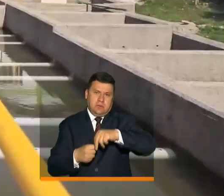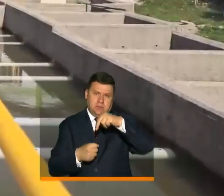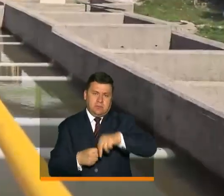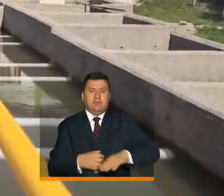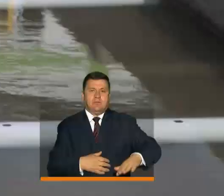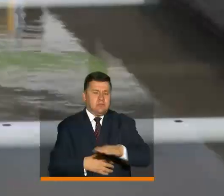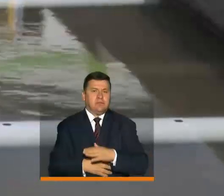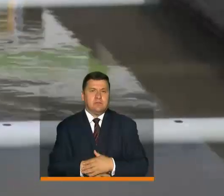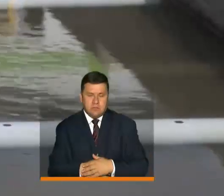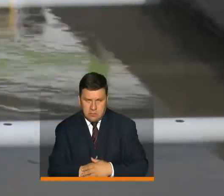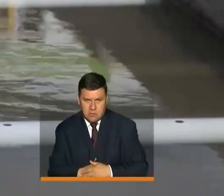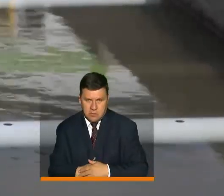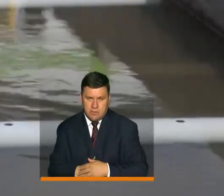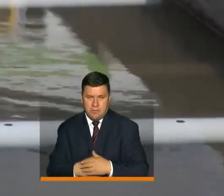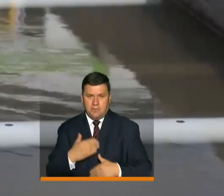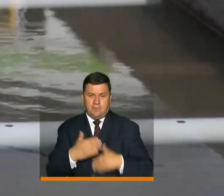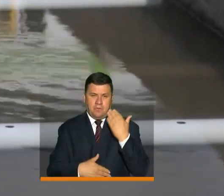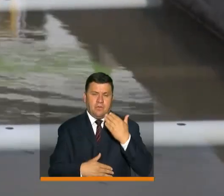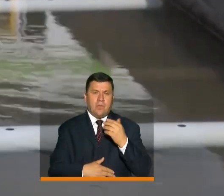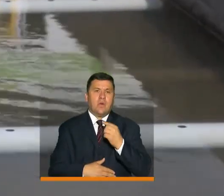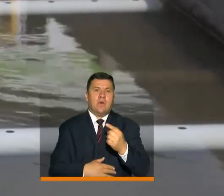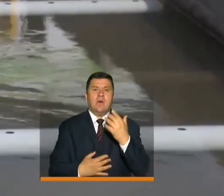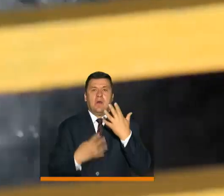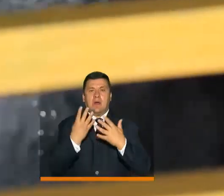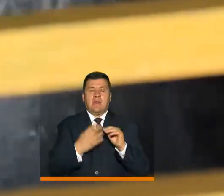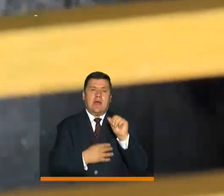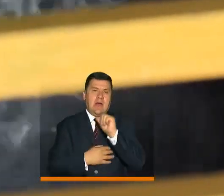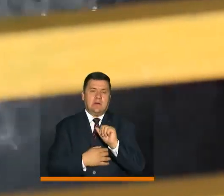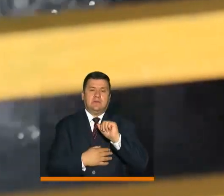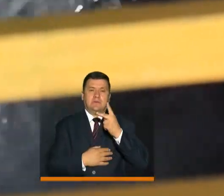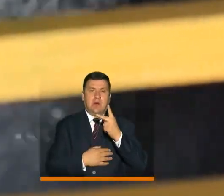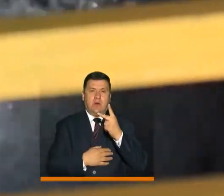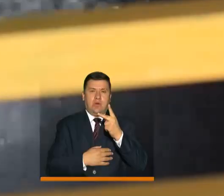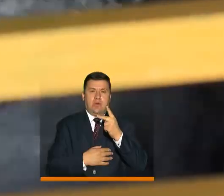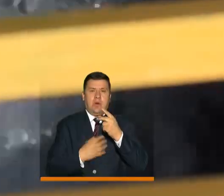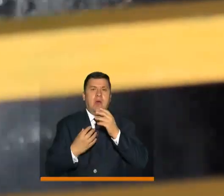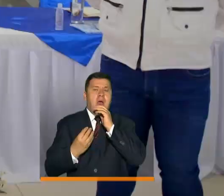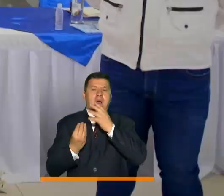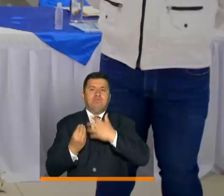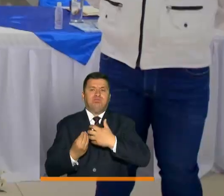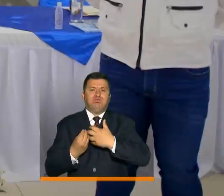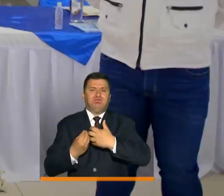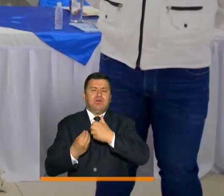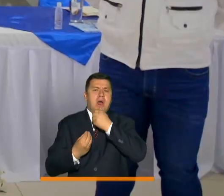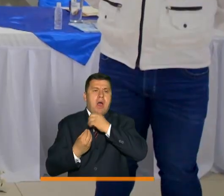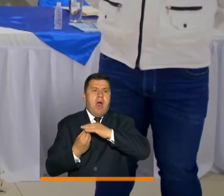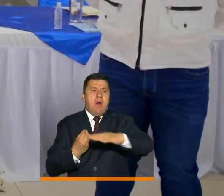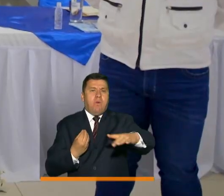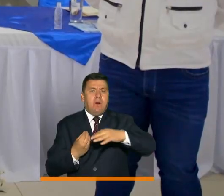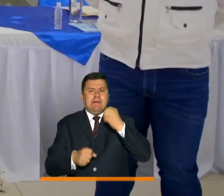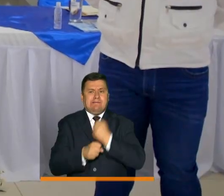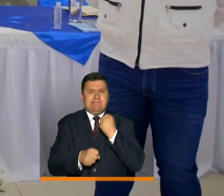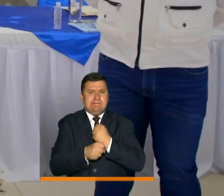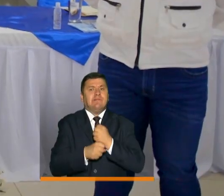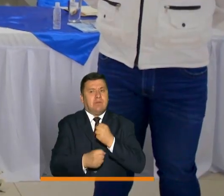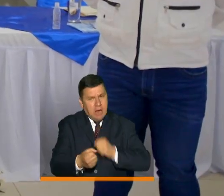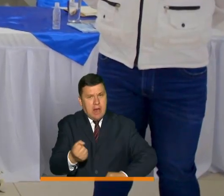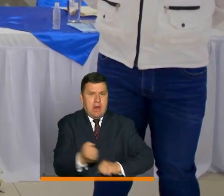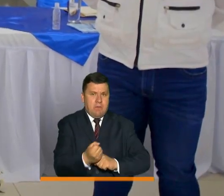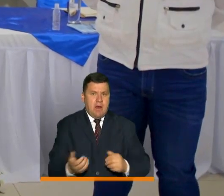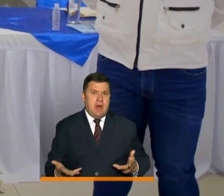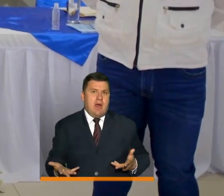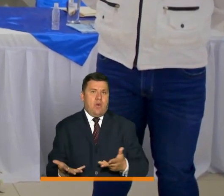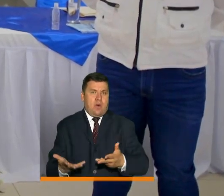ciudadanía, tal como la inauguración para el 14 de agosto de la segunda planta del acueducto y otras acciones que indudablemente